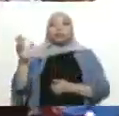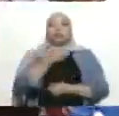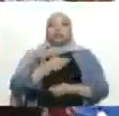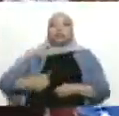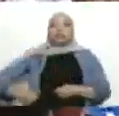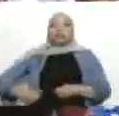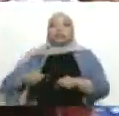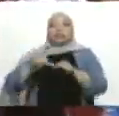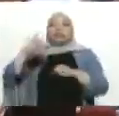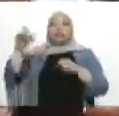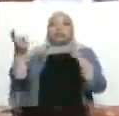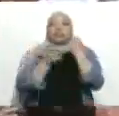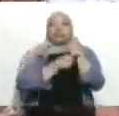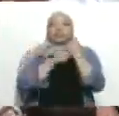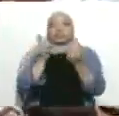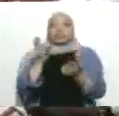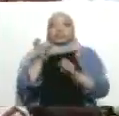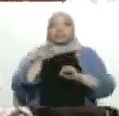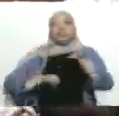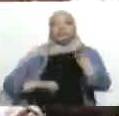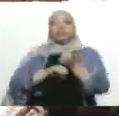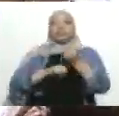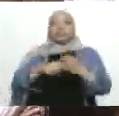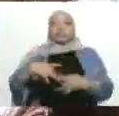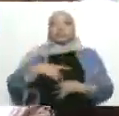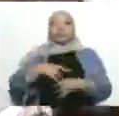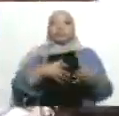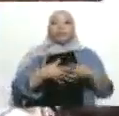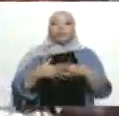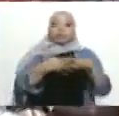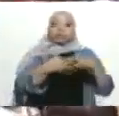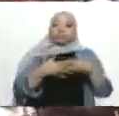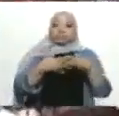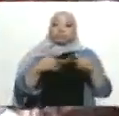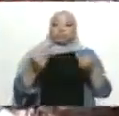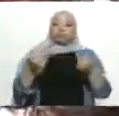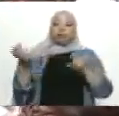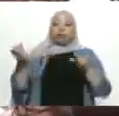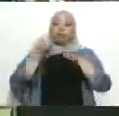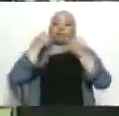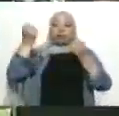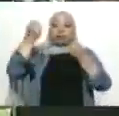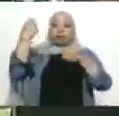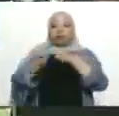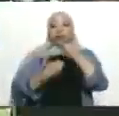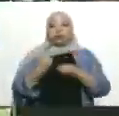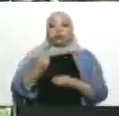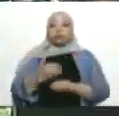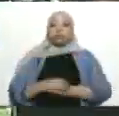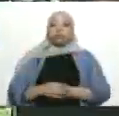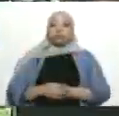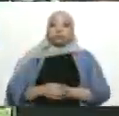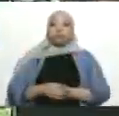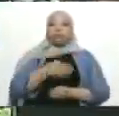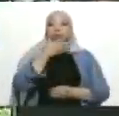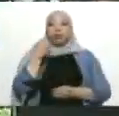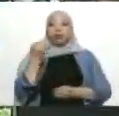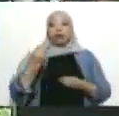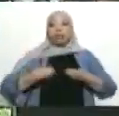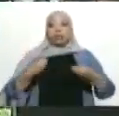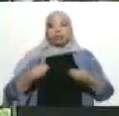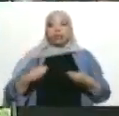Juan Guaidó, aquí estamos, y se arrodillaron a los intereses imperiales. Por riquezas, por sabotaje, por supuestamente una mejor calidad de